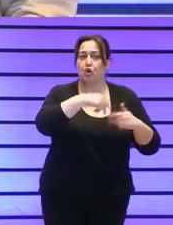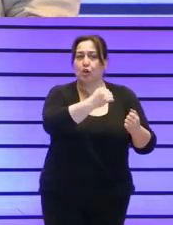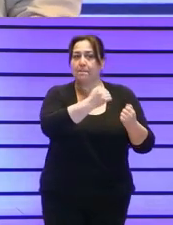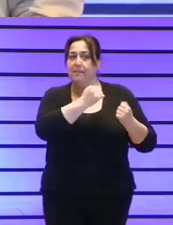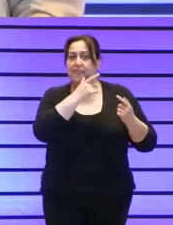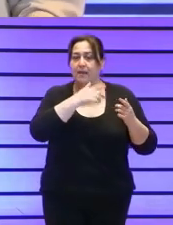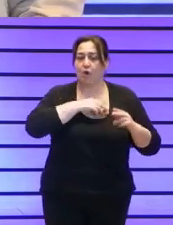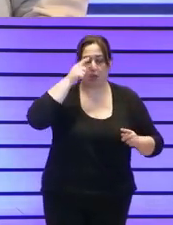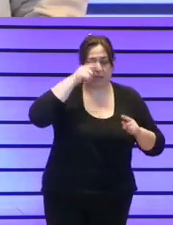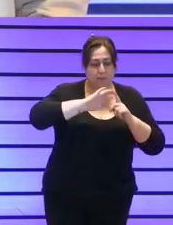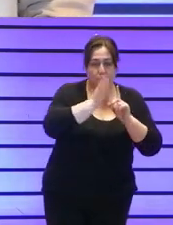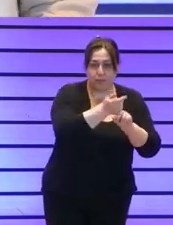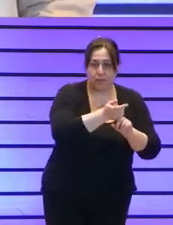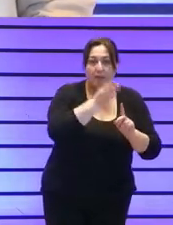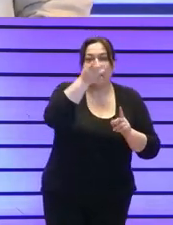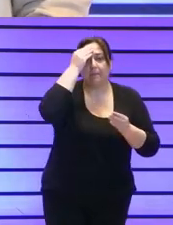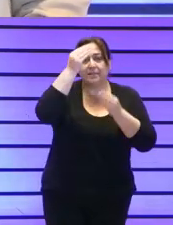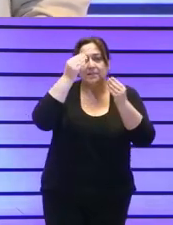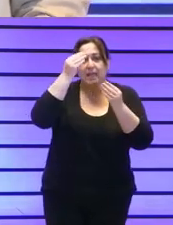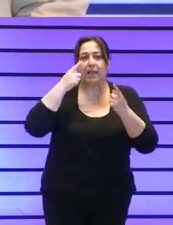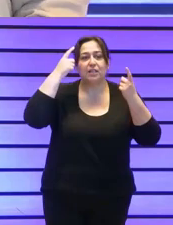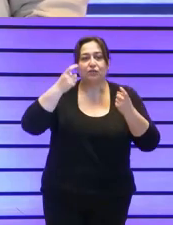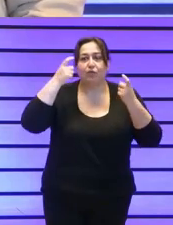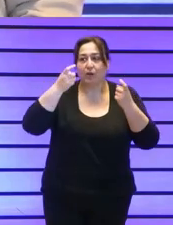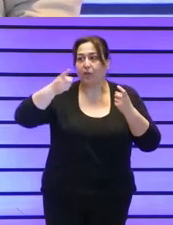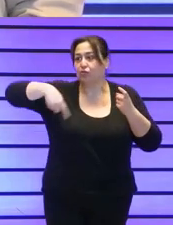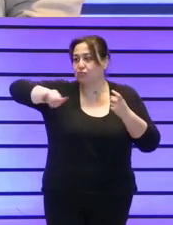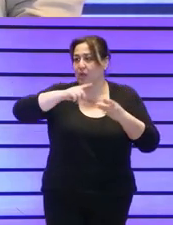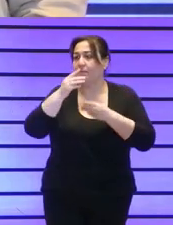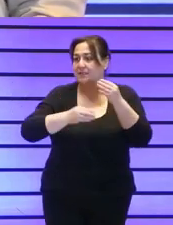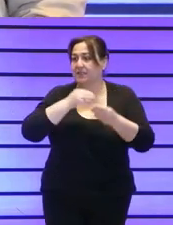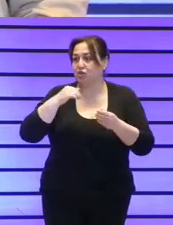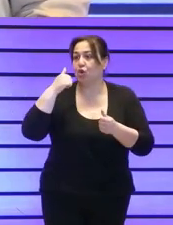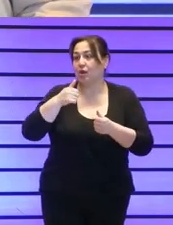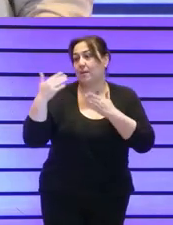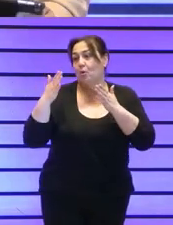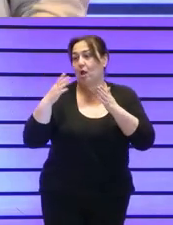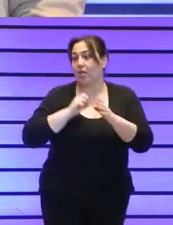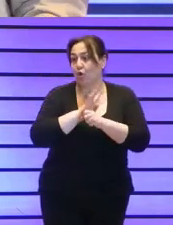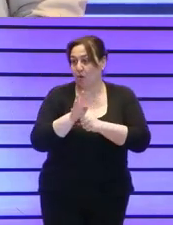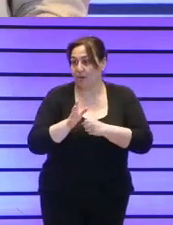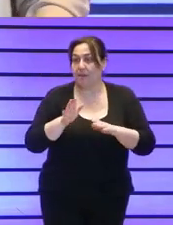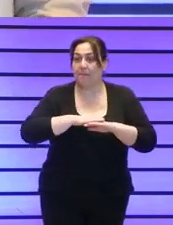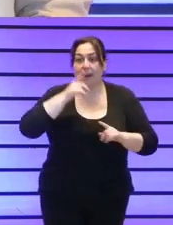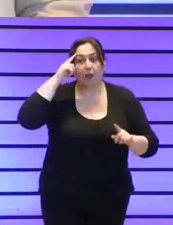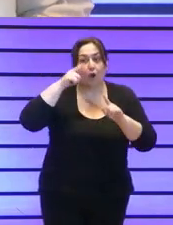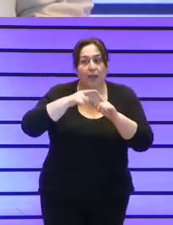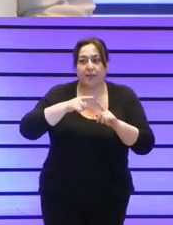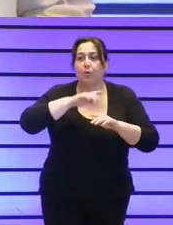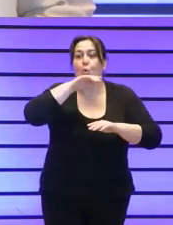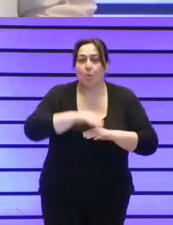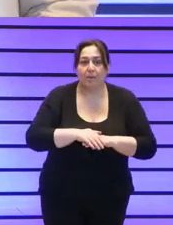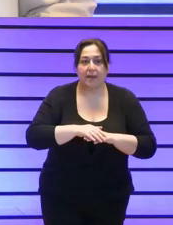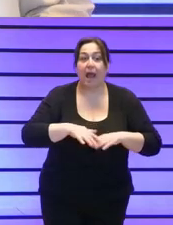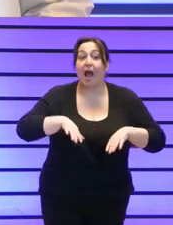misión. Pensad en los esfuerzos ímprobos que habéis hecho durante la pandemia para cumplir la misión a pesar del entorno,